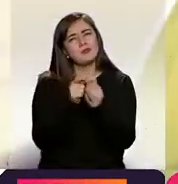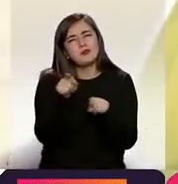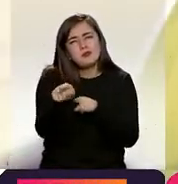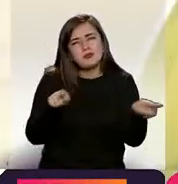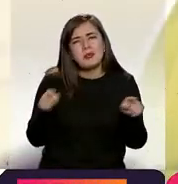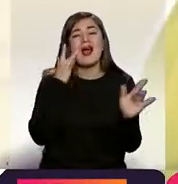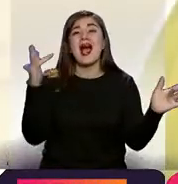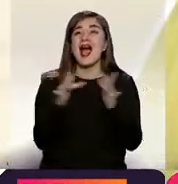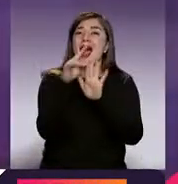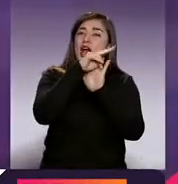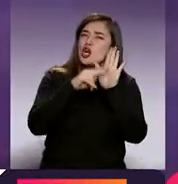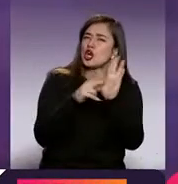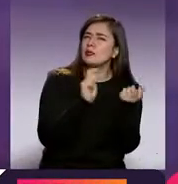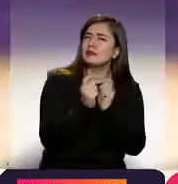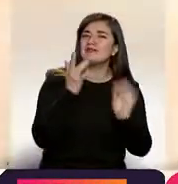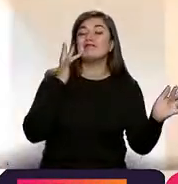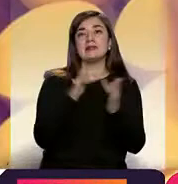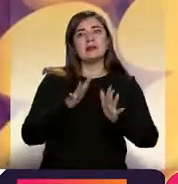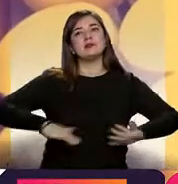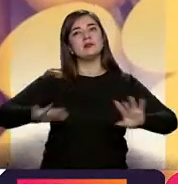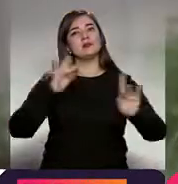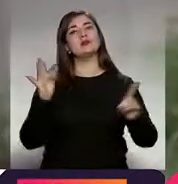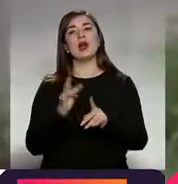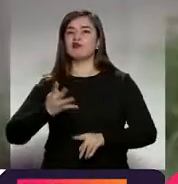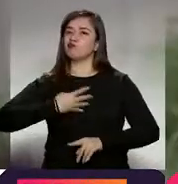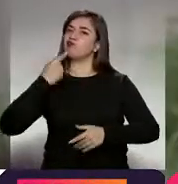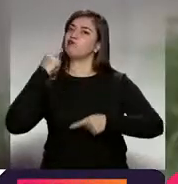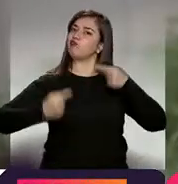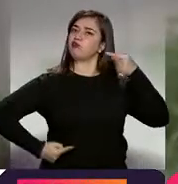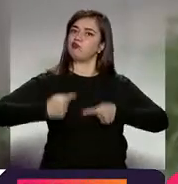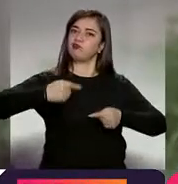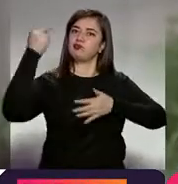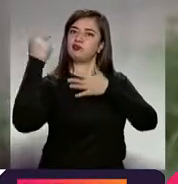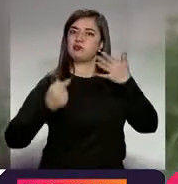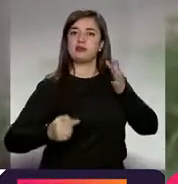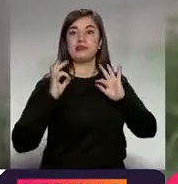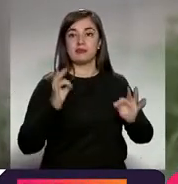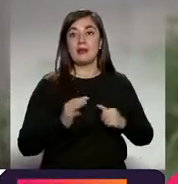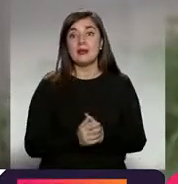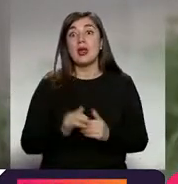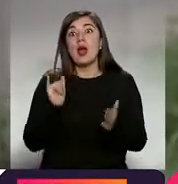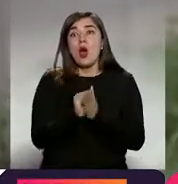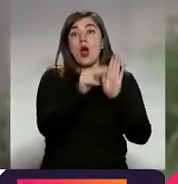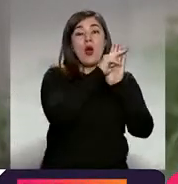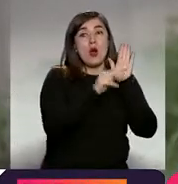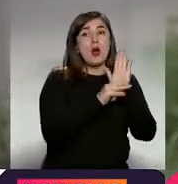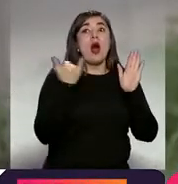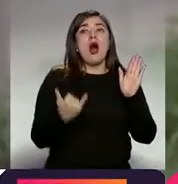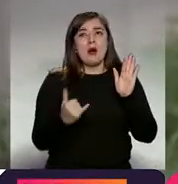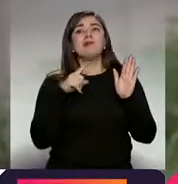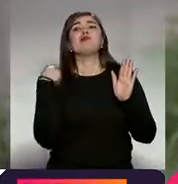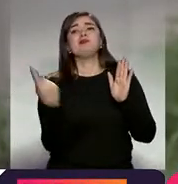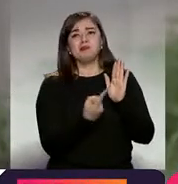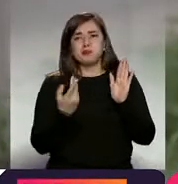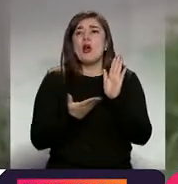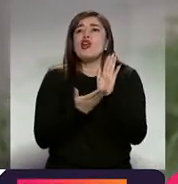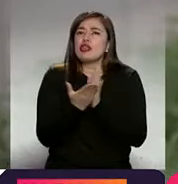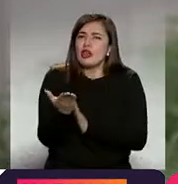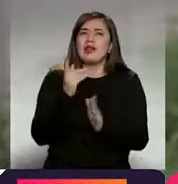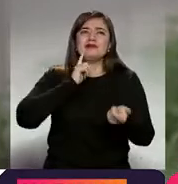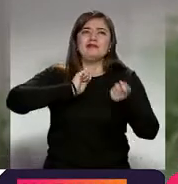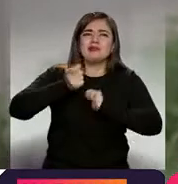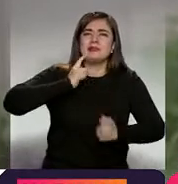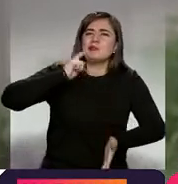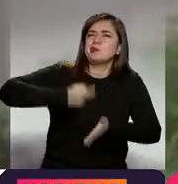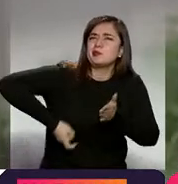a la normatividad para ser competitivos. De un marco regulatorio que a hoy todavía necesita una vuelta